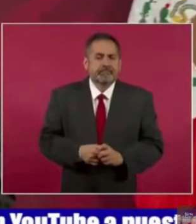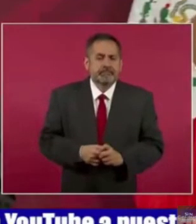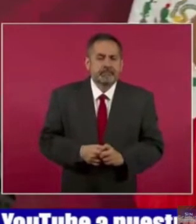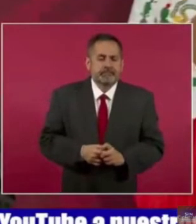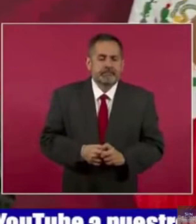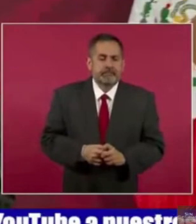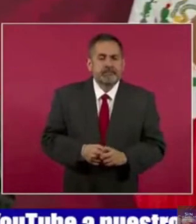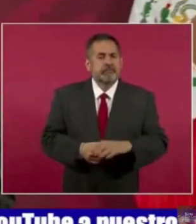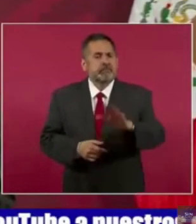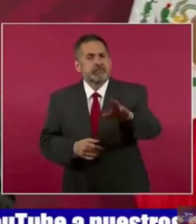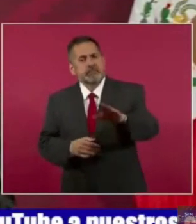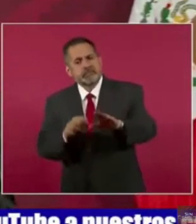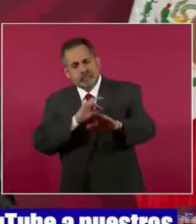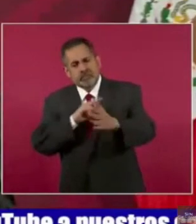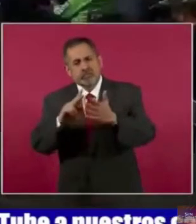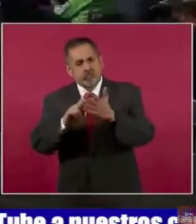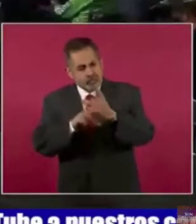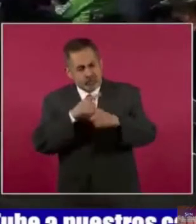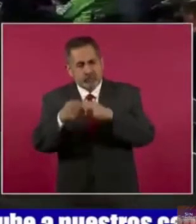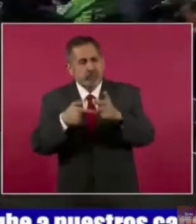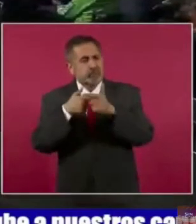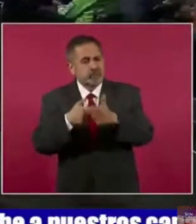en Palacio Nacional.